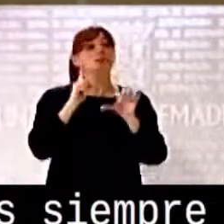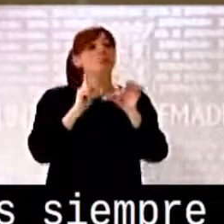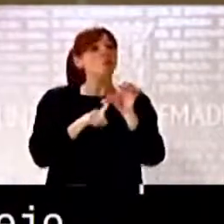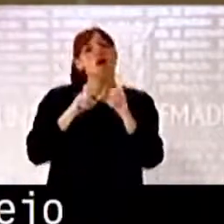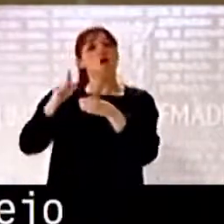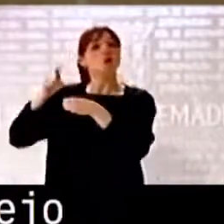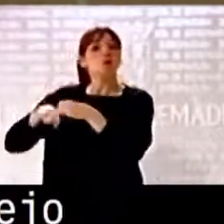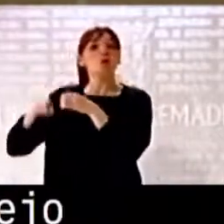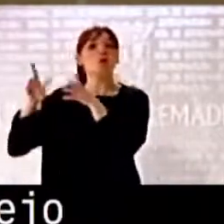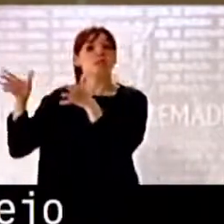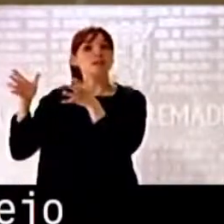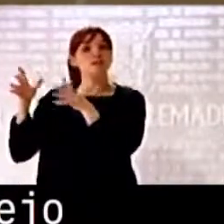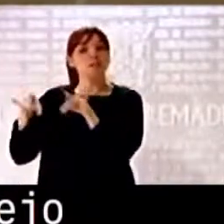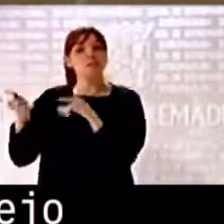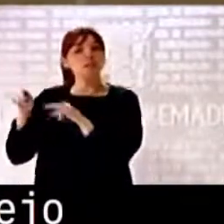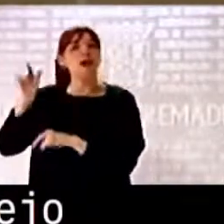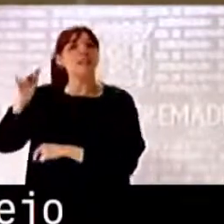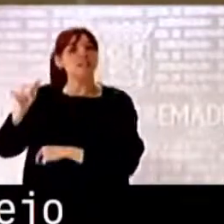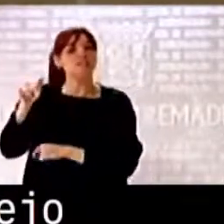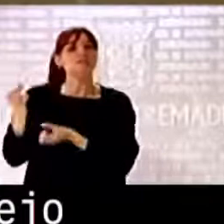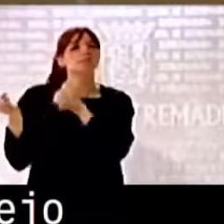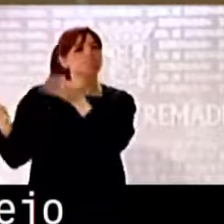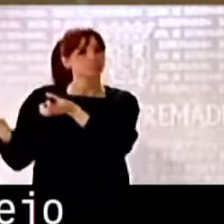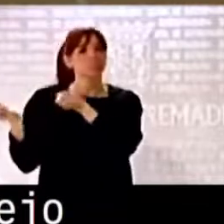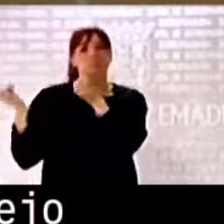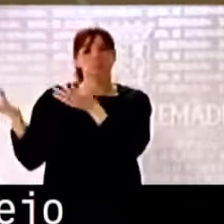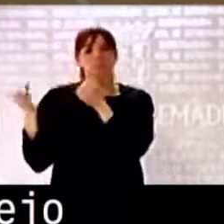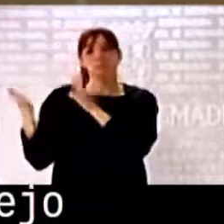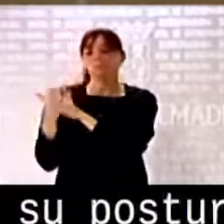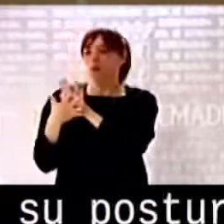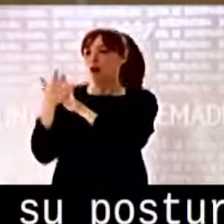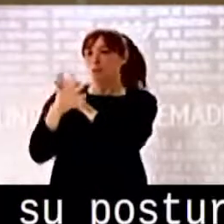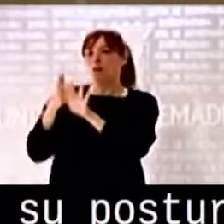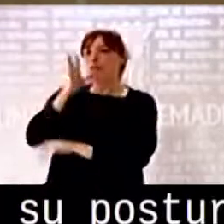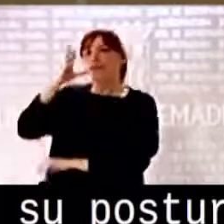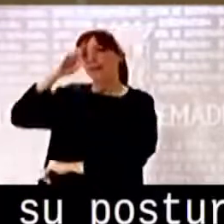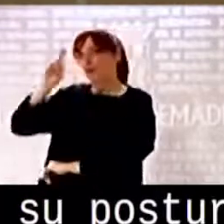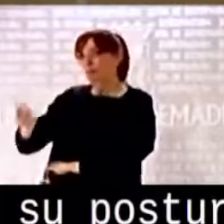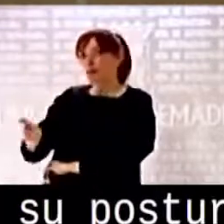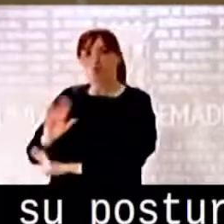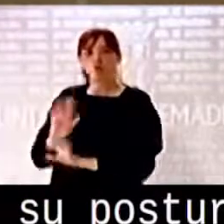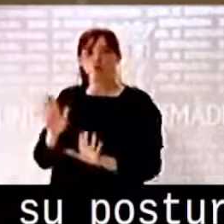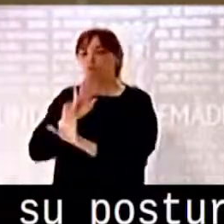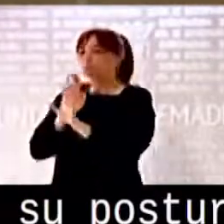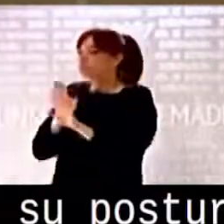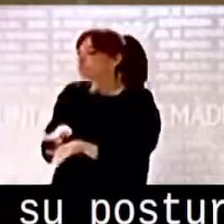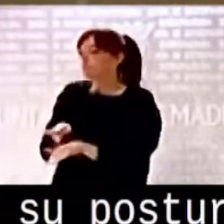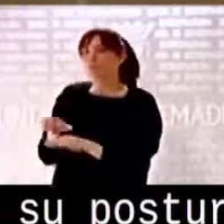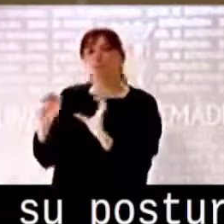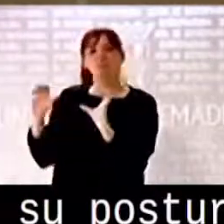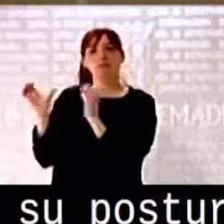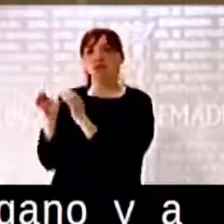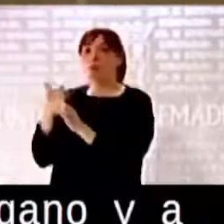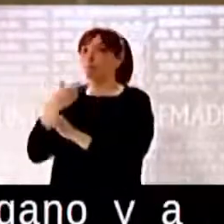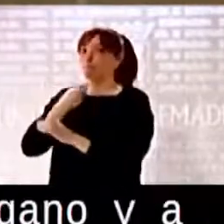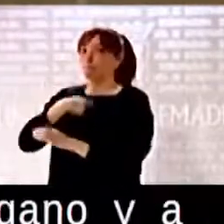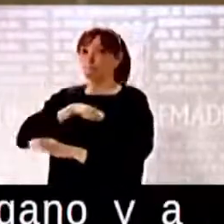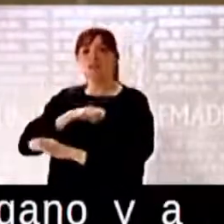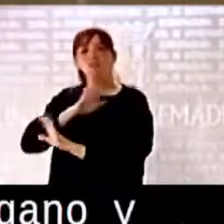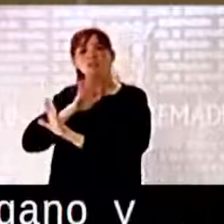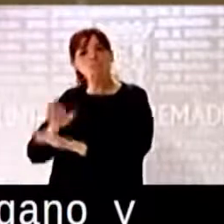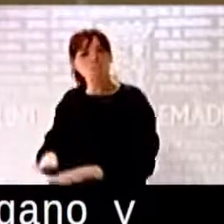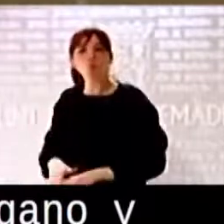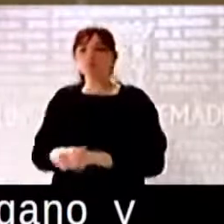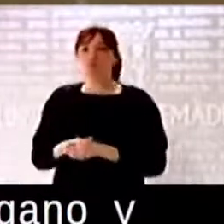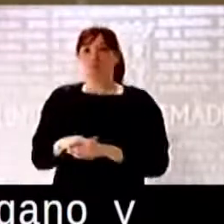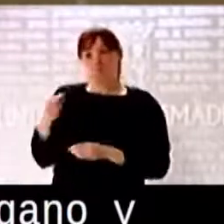Consejo Interterritorial es donde mostrará su postura por respeto y por lealtad a ese órgano y a España. Y